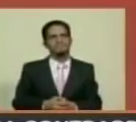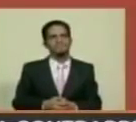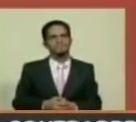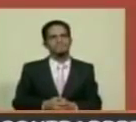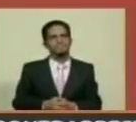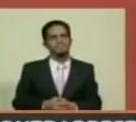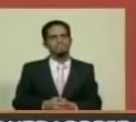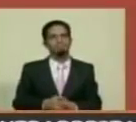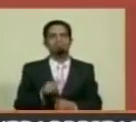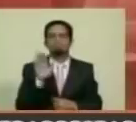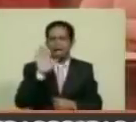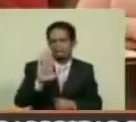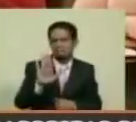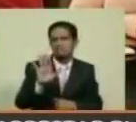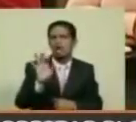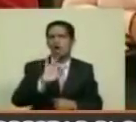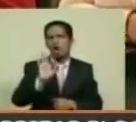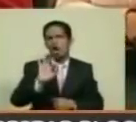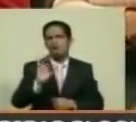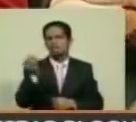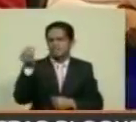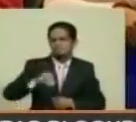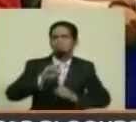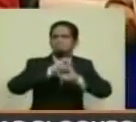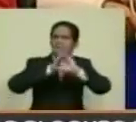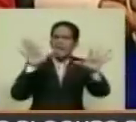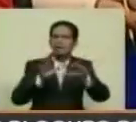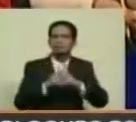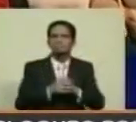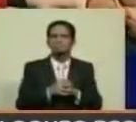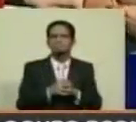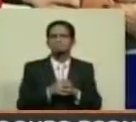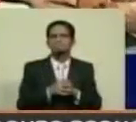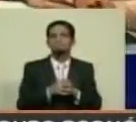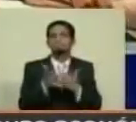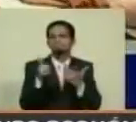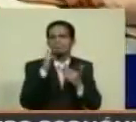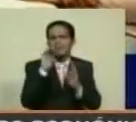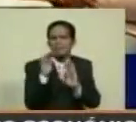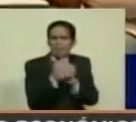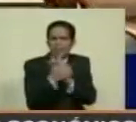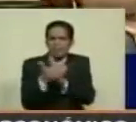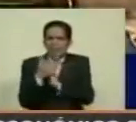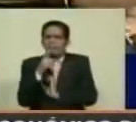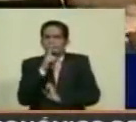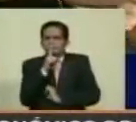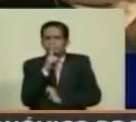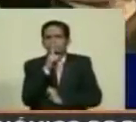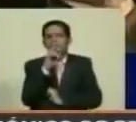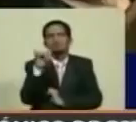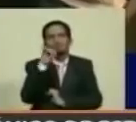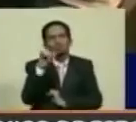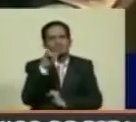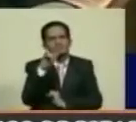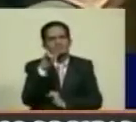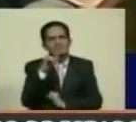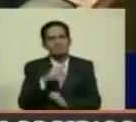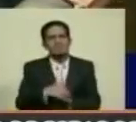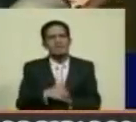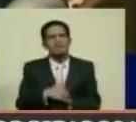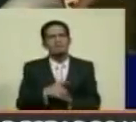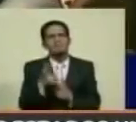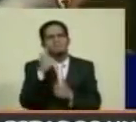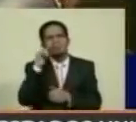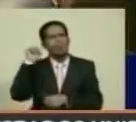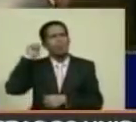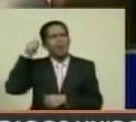¿Así o más claro? ¿Cuánto tiempo más van a seguir tapando la noticia? ¿Cuánto tiempo más van a seguir